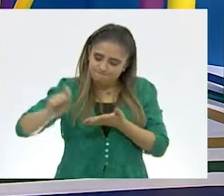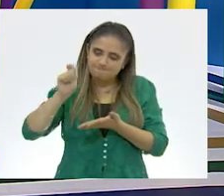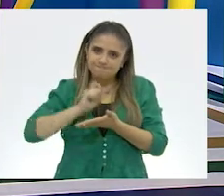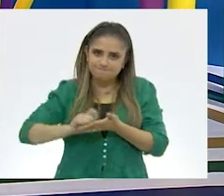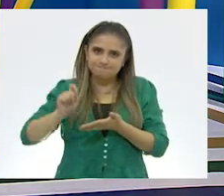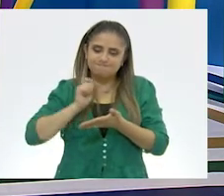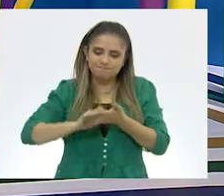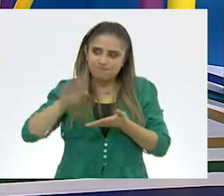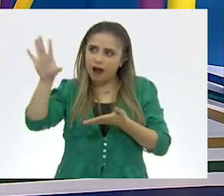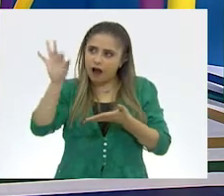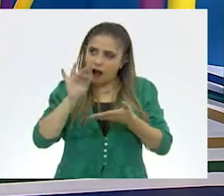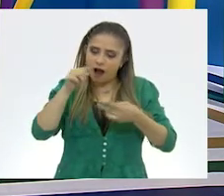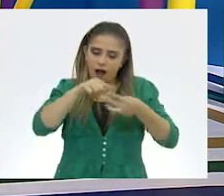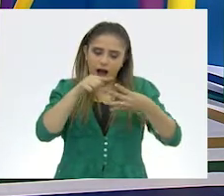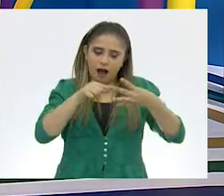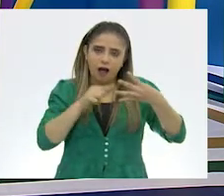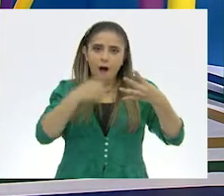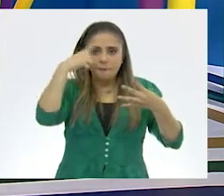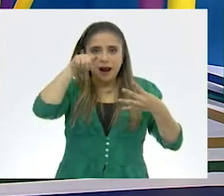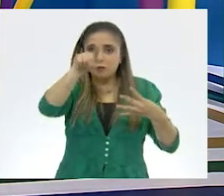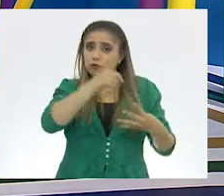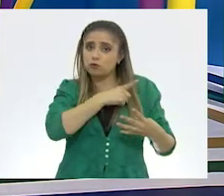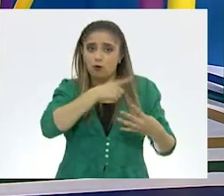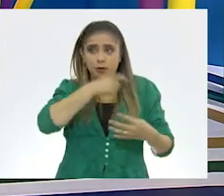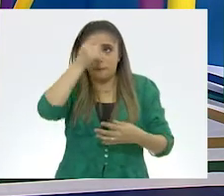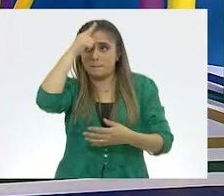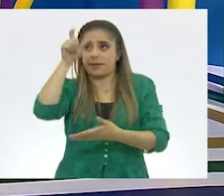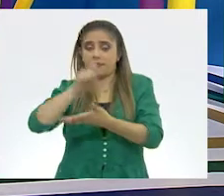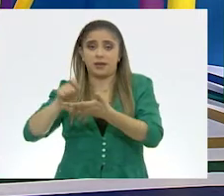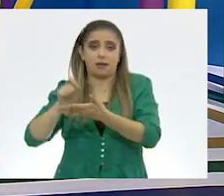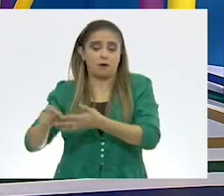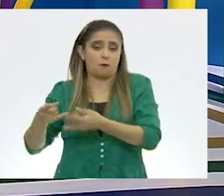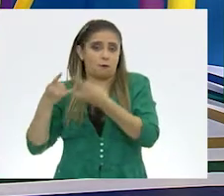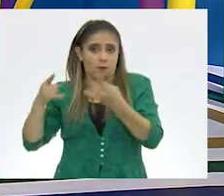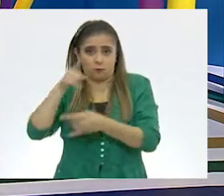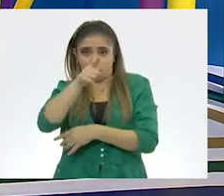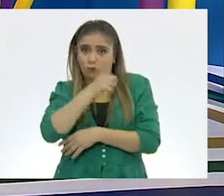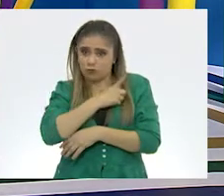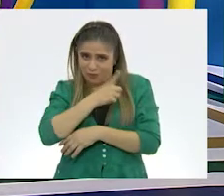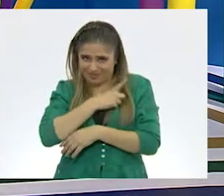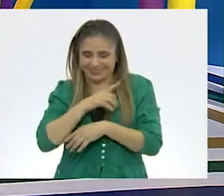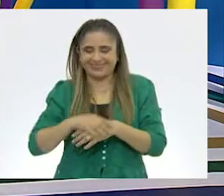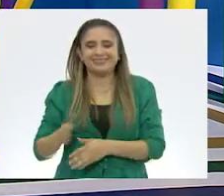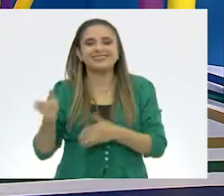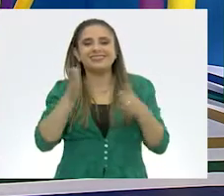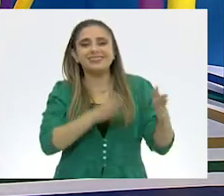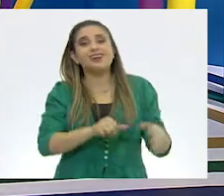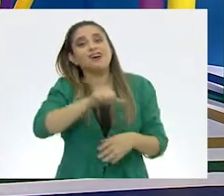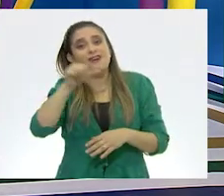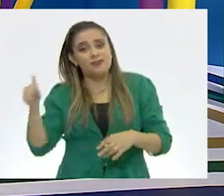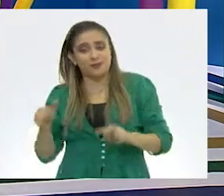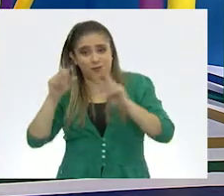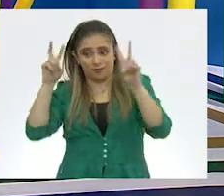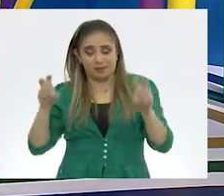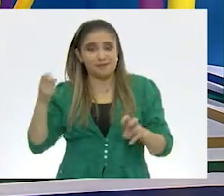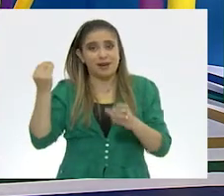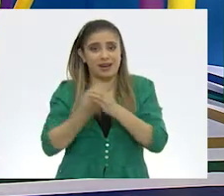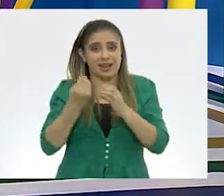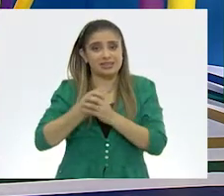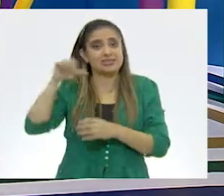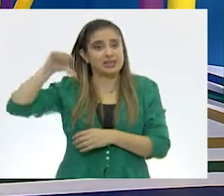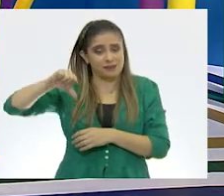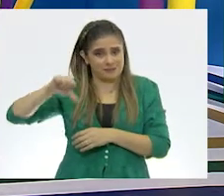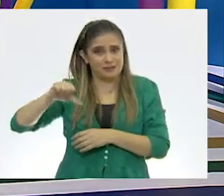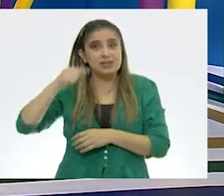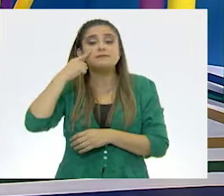te va a servir para poder escribir tus cuentos. Y ahora vayamos a otro tema muy importante para esta sesión del día de hoy, que